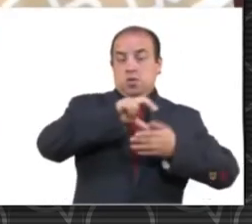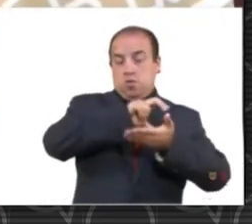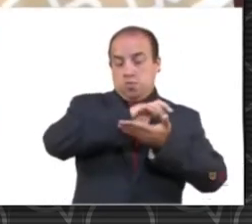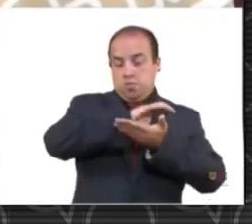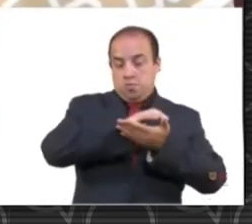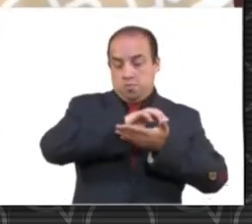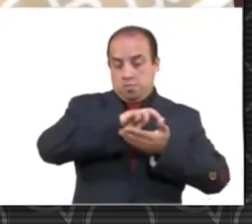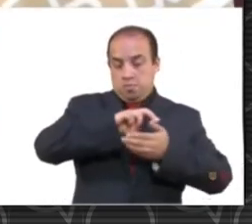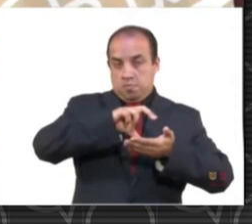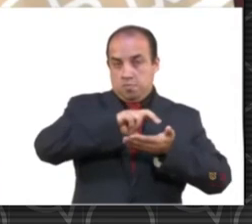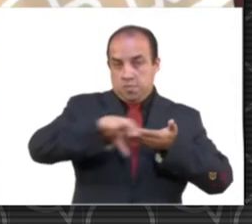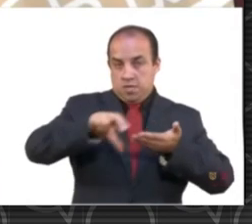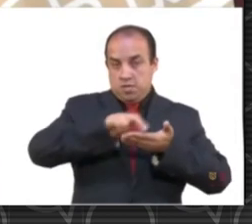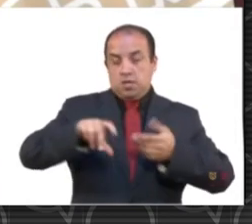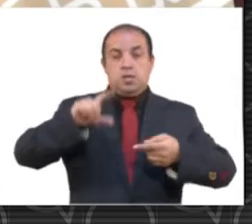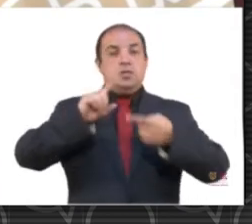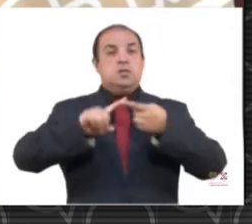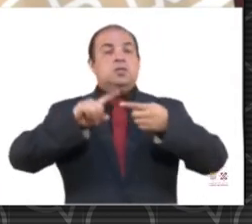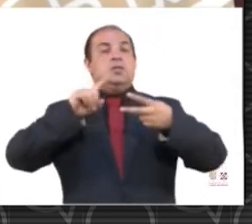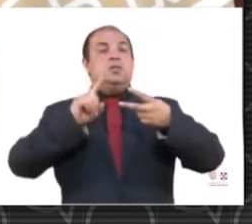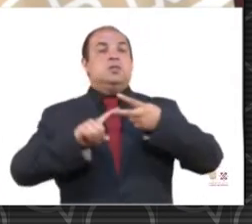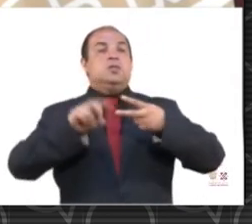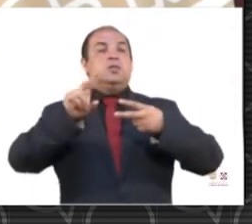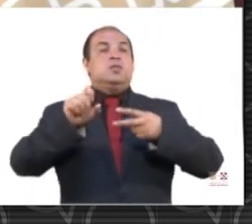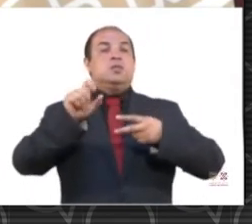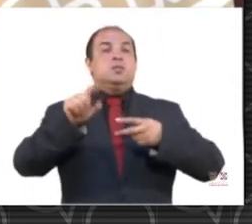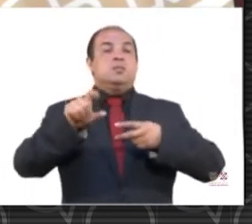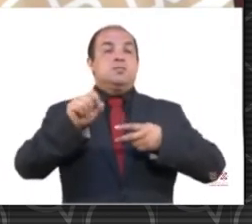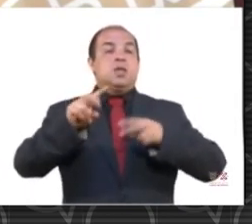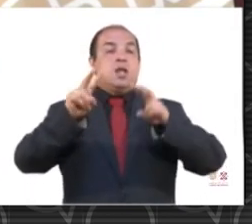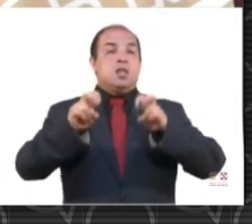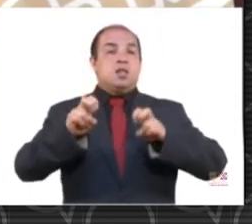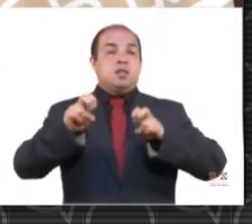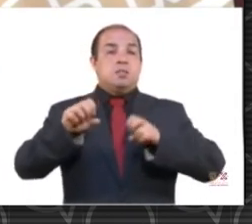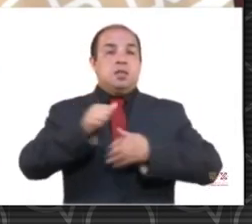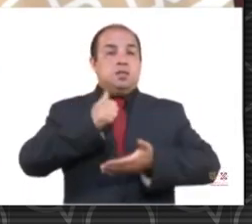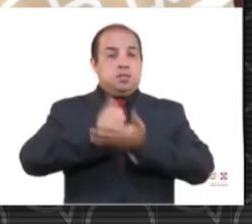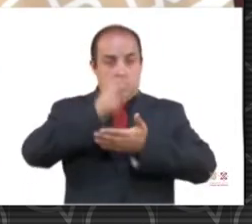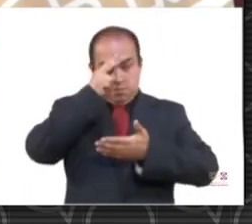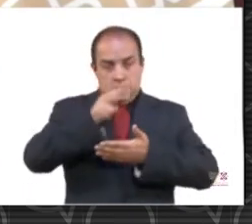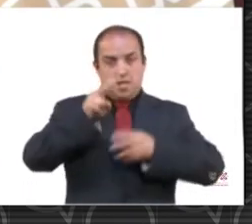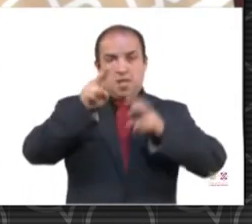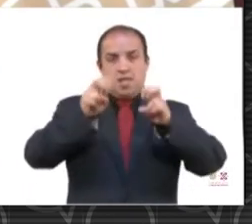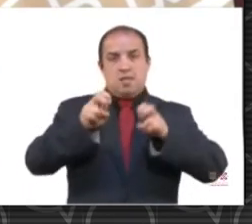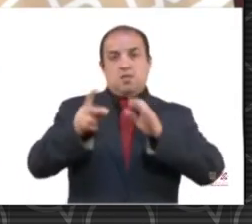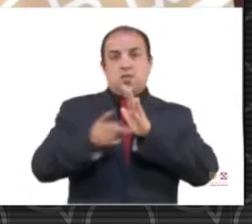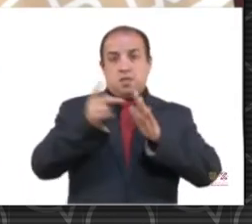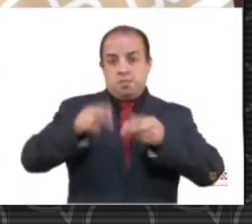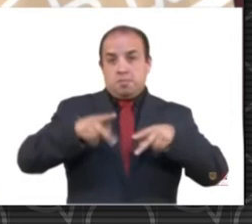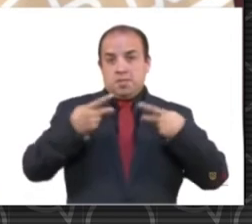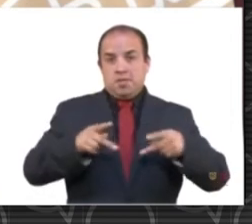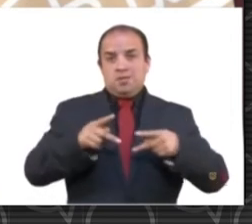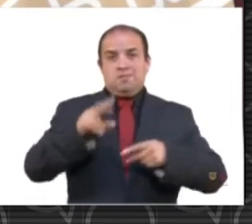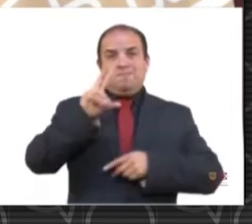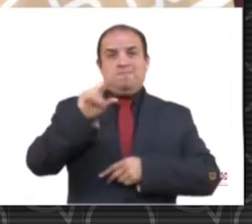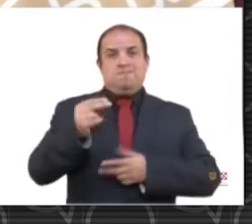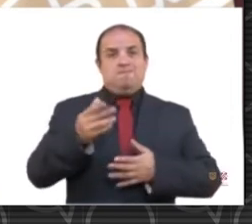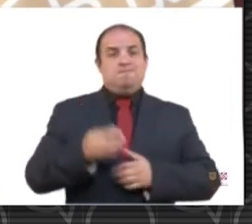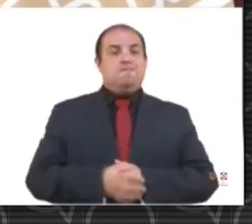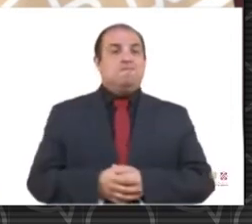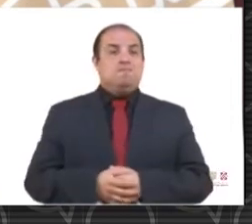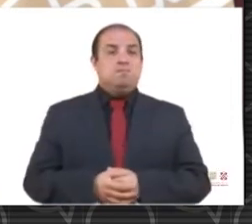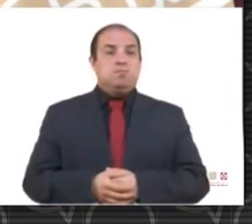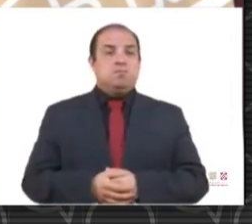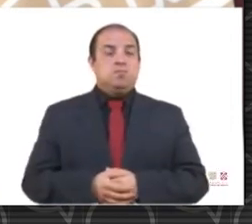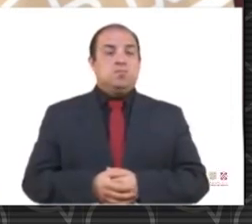sí es una falta cívica el tema de la reventa y no es un delito